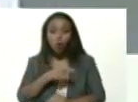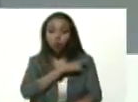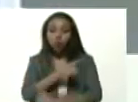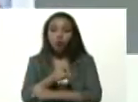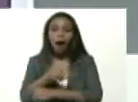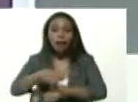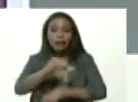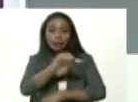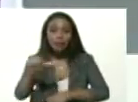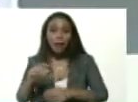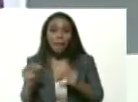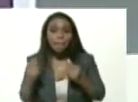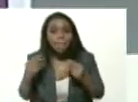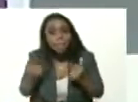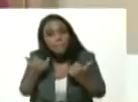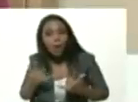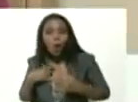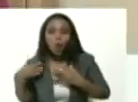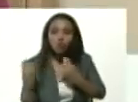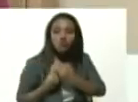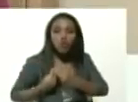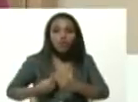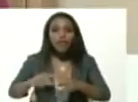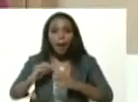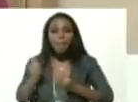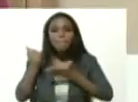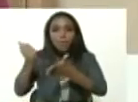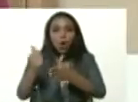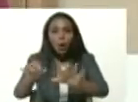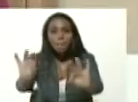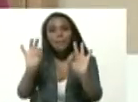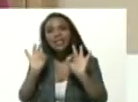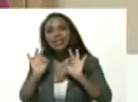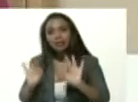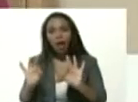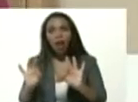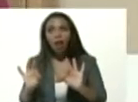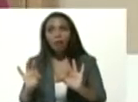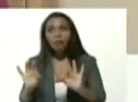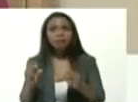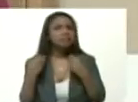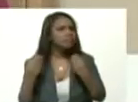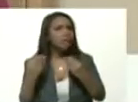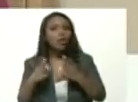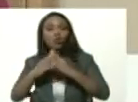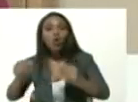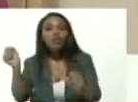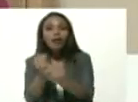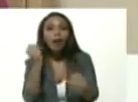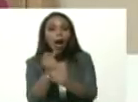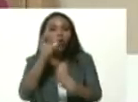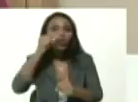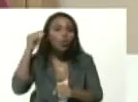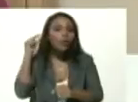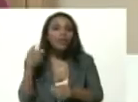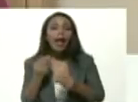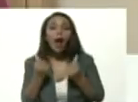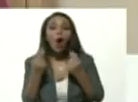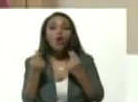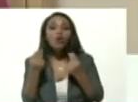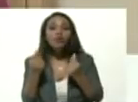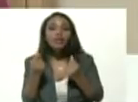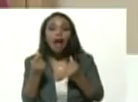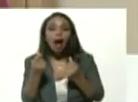se van a activar un conjunto de bonos especiales para todos los trabajadores de la economía